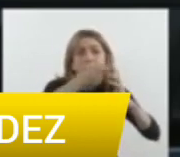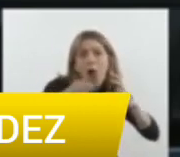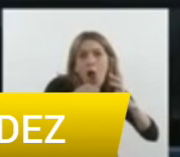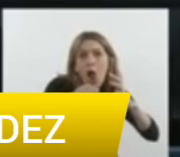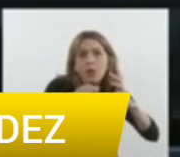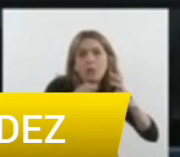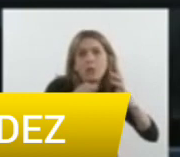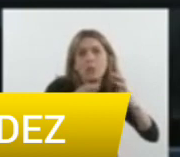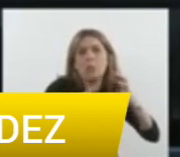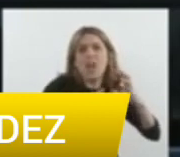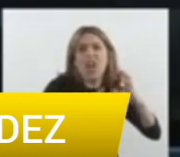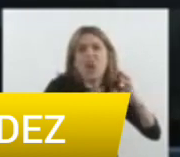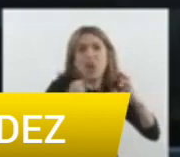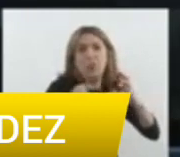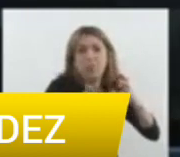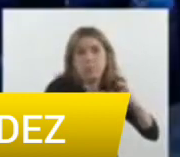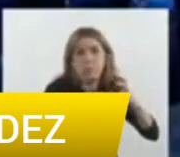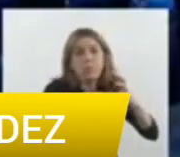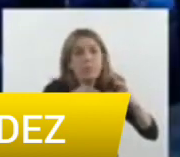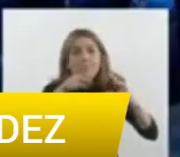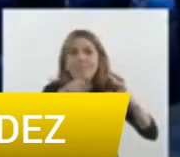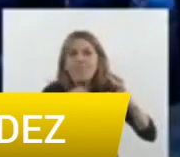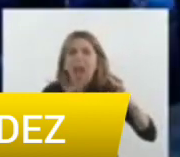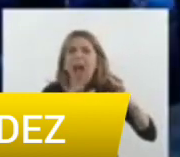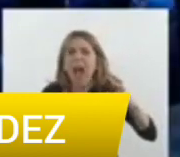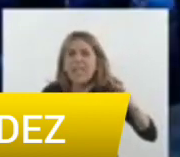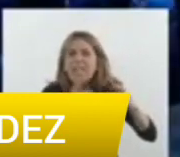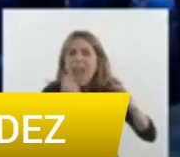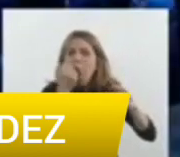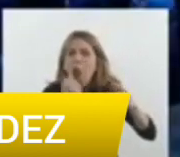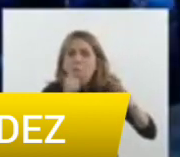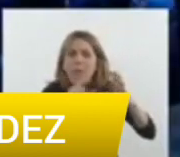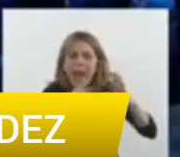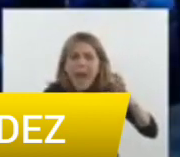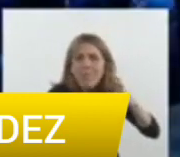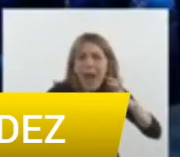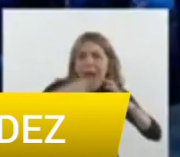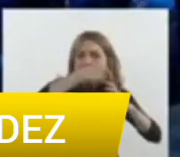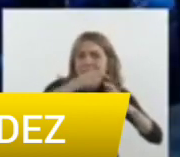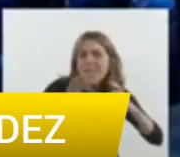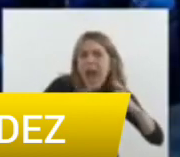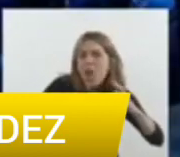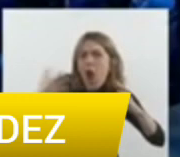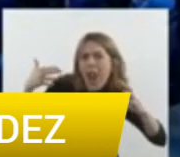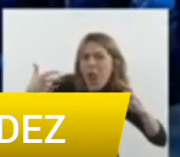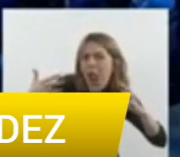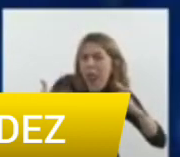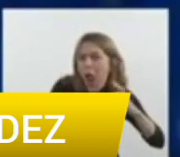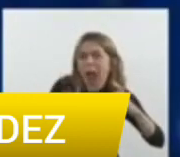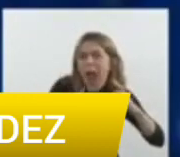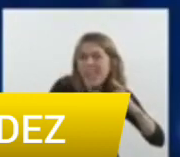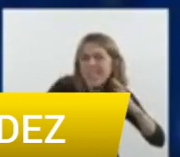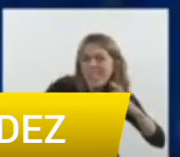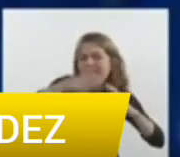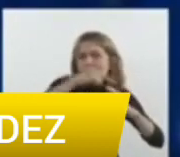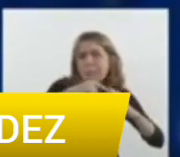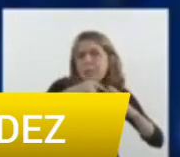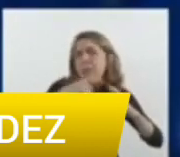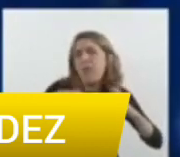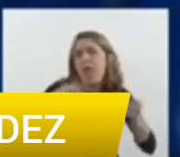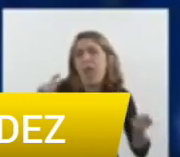Esa lógica que perduró durante tantos años necesariamente debe ser